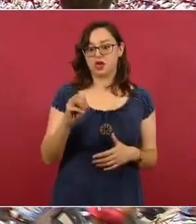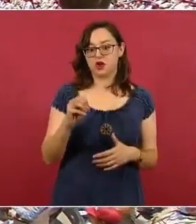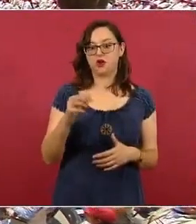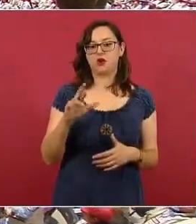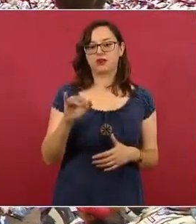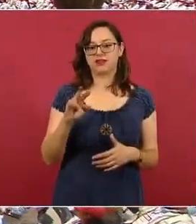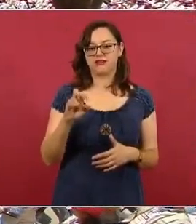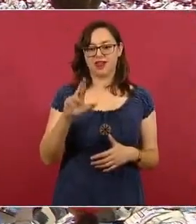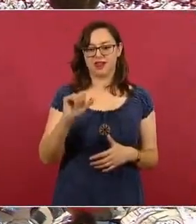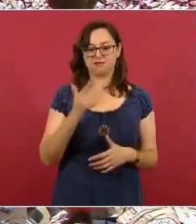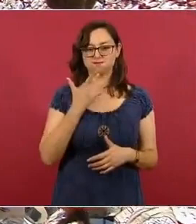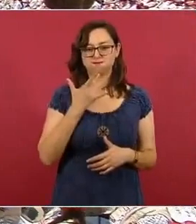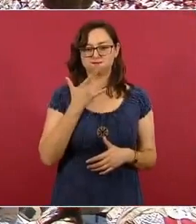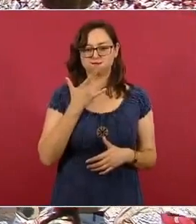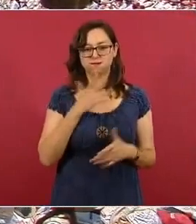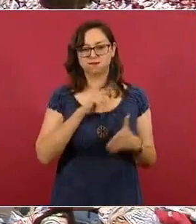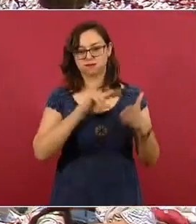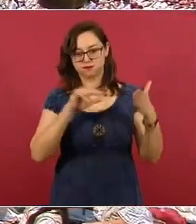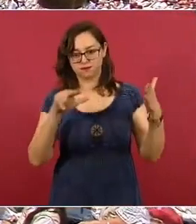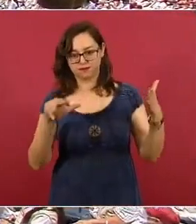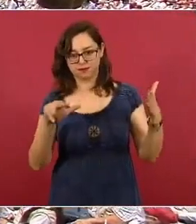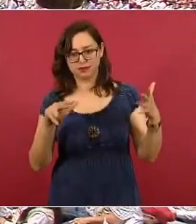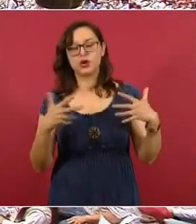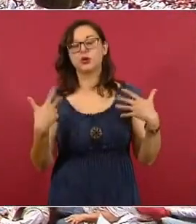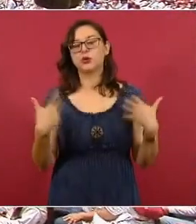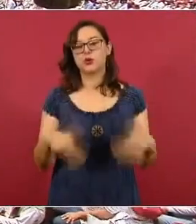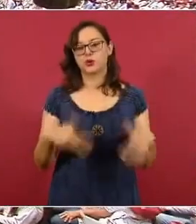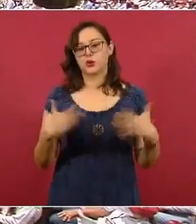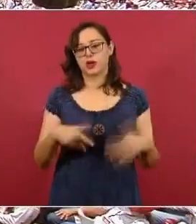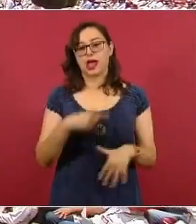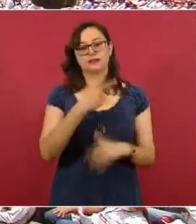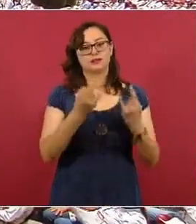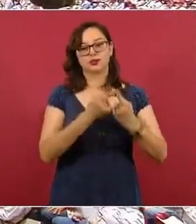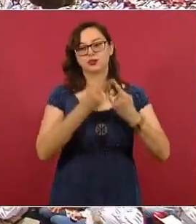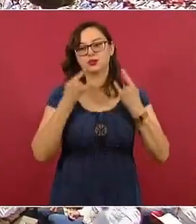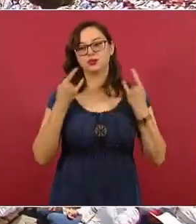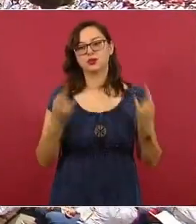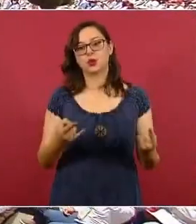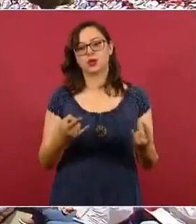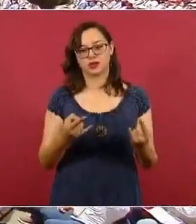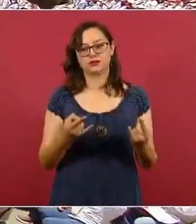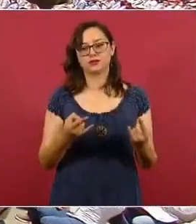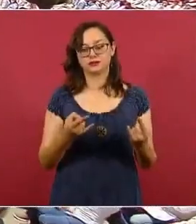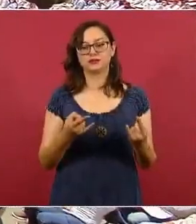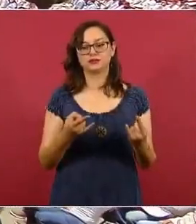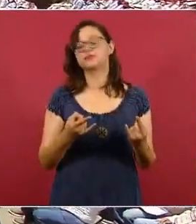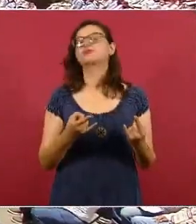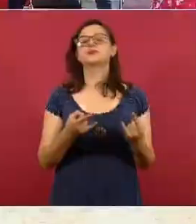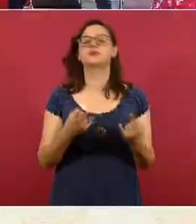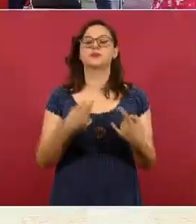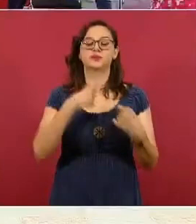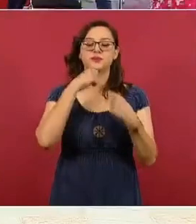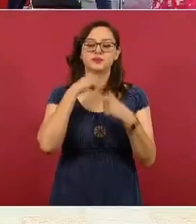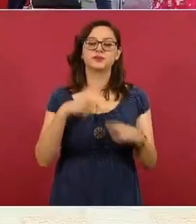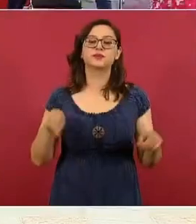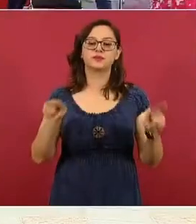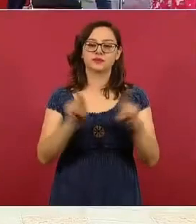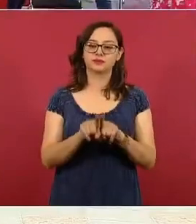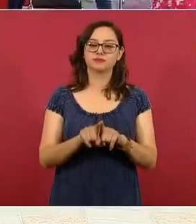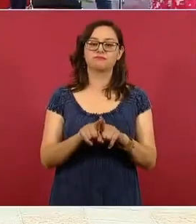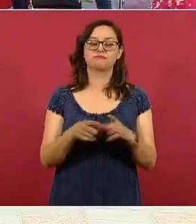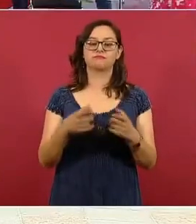ahí está la historia de nuestro país y está la historia de